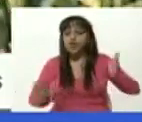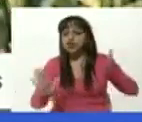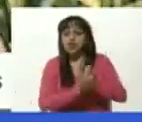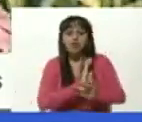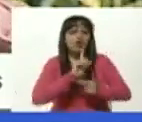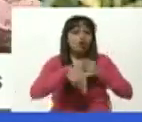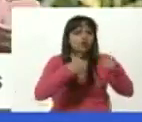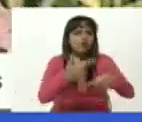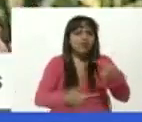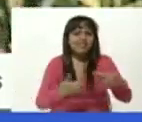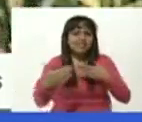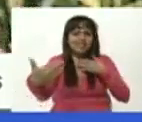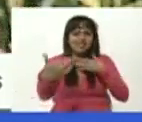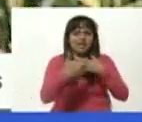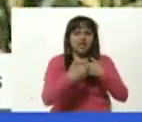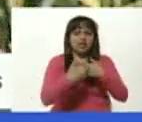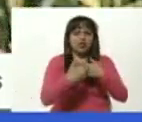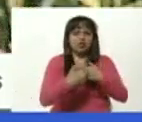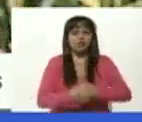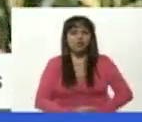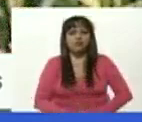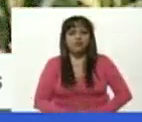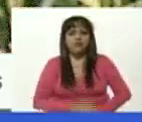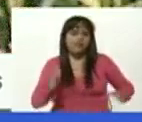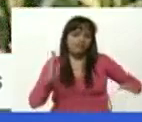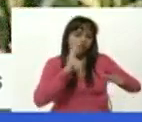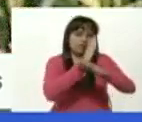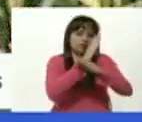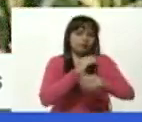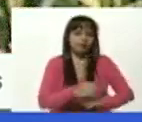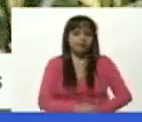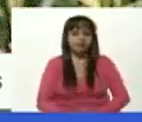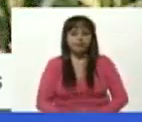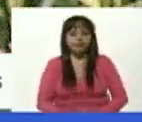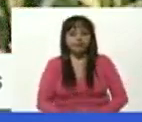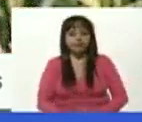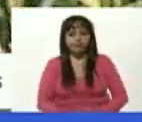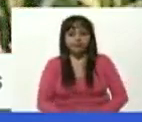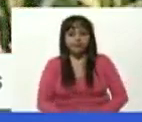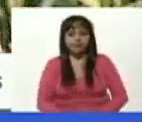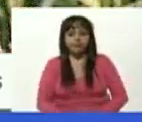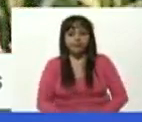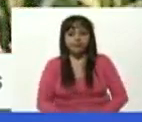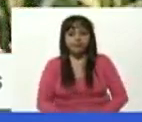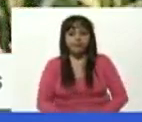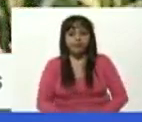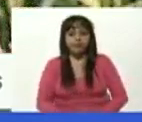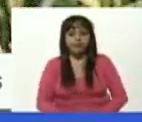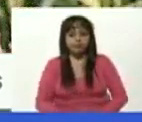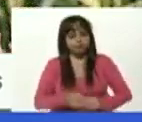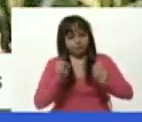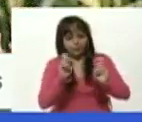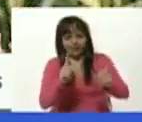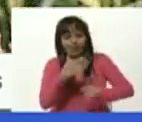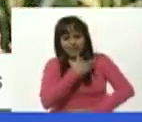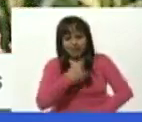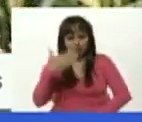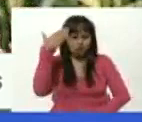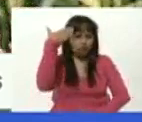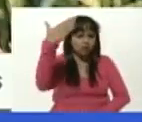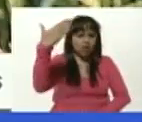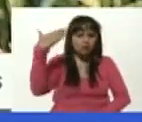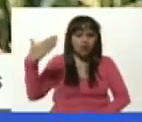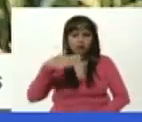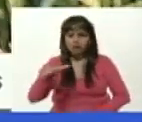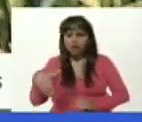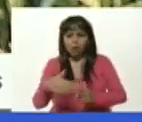efectos directos e indirectos del bloqueo. Bueno, quiero saludar a todos los presentes, si me dan